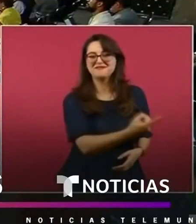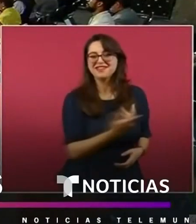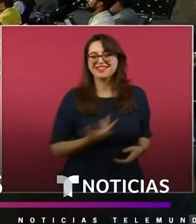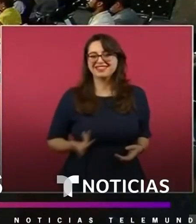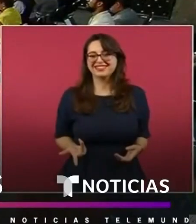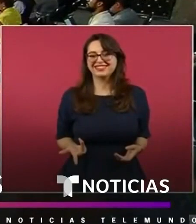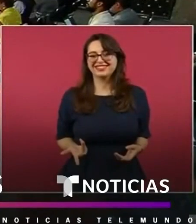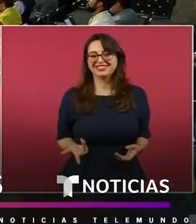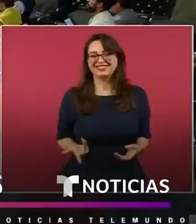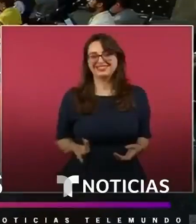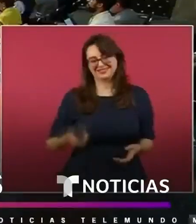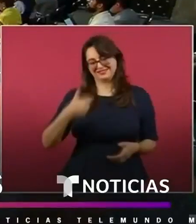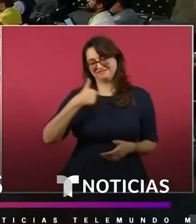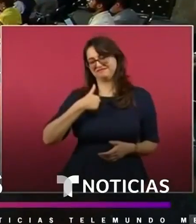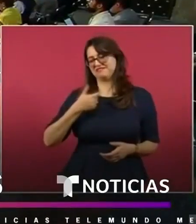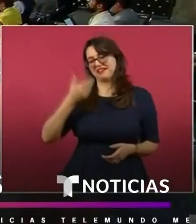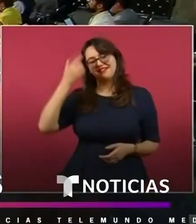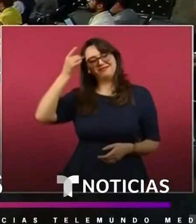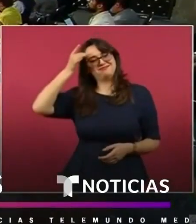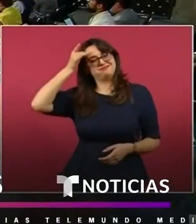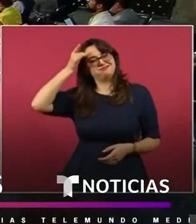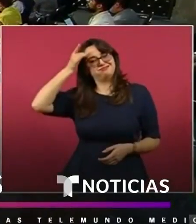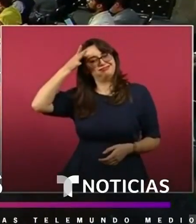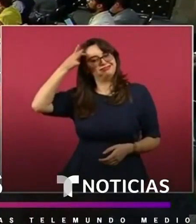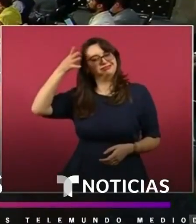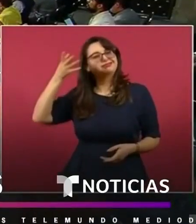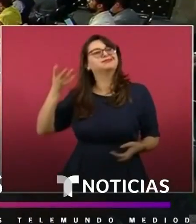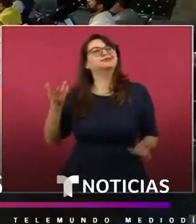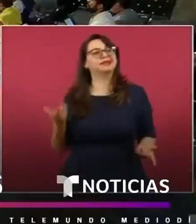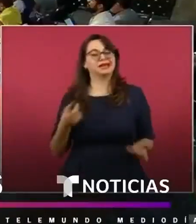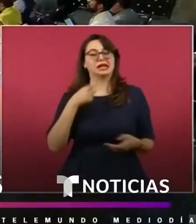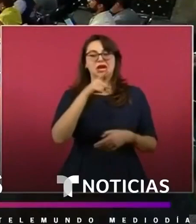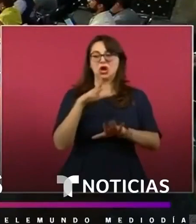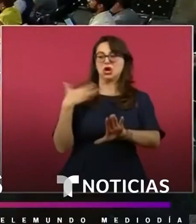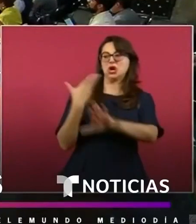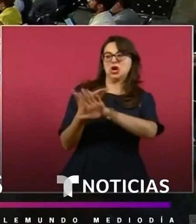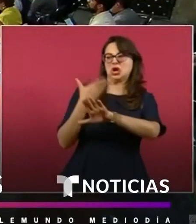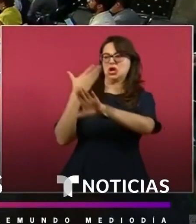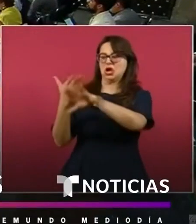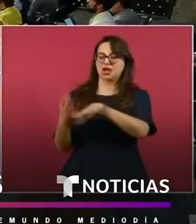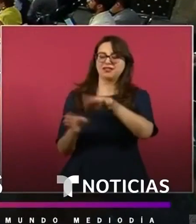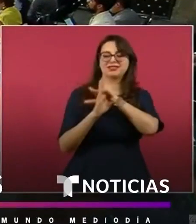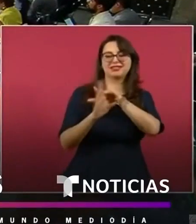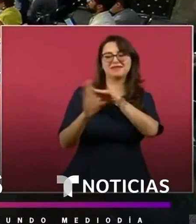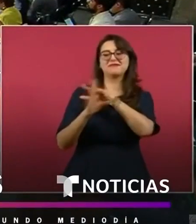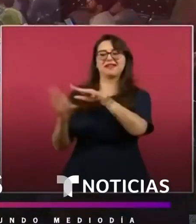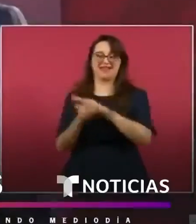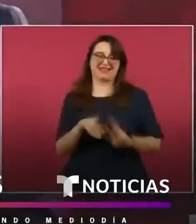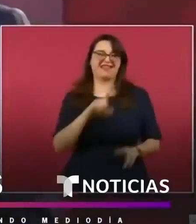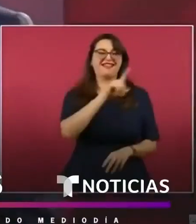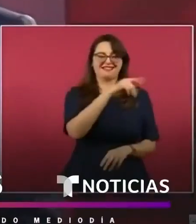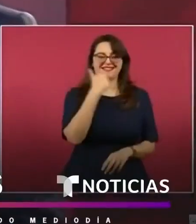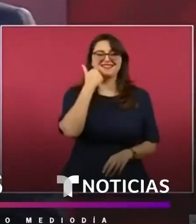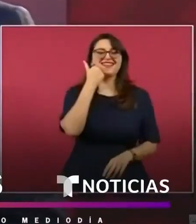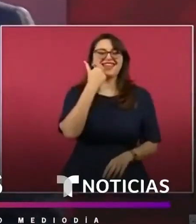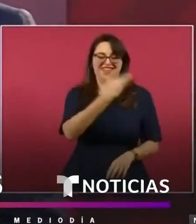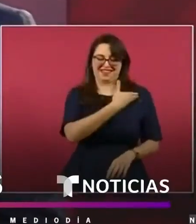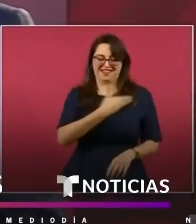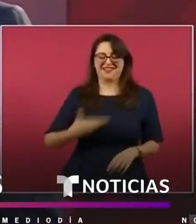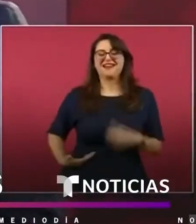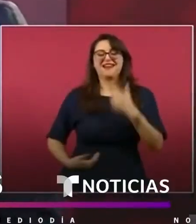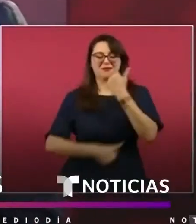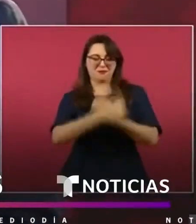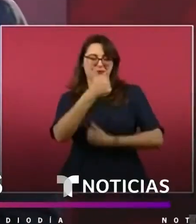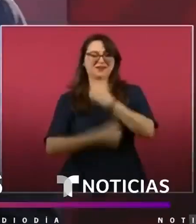de Florida despierten y no le den su voto. El presidente mexicano ha asegurado además que Ron DeSantis ha tenido que apelar a la